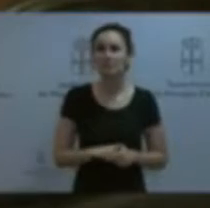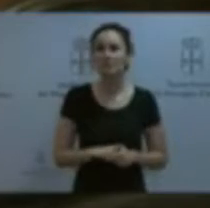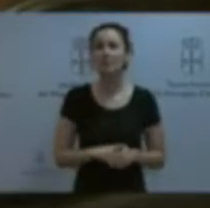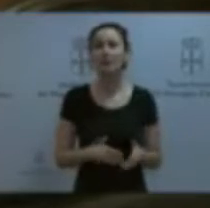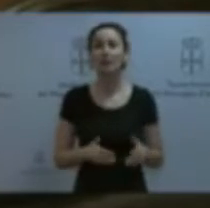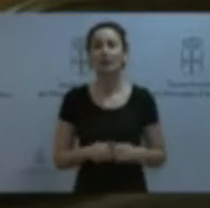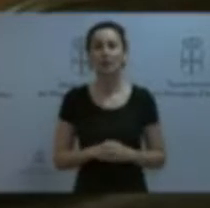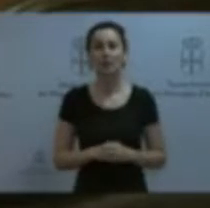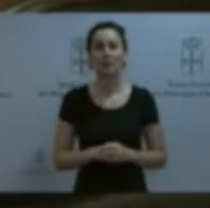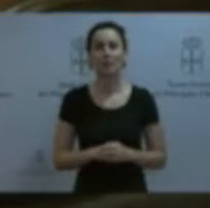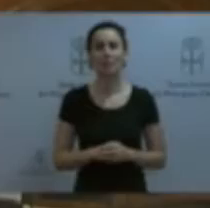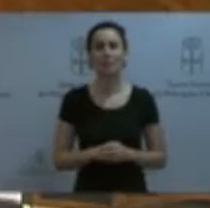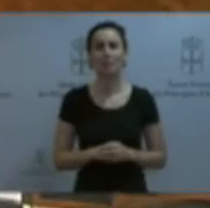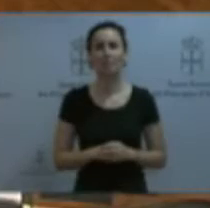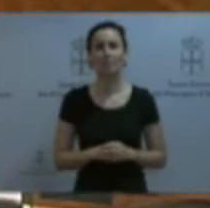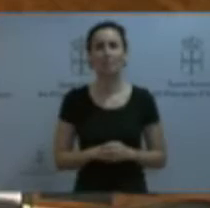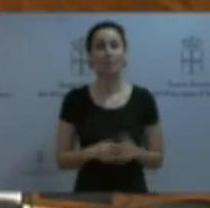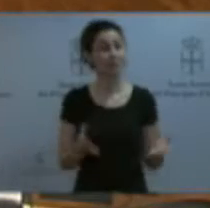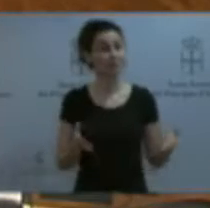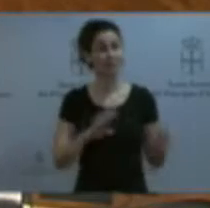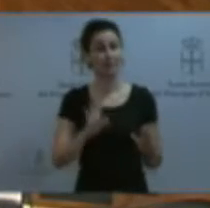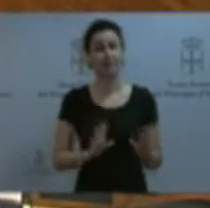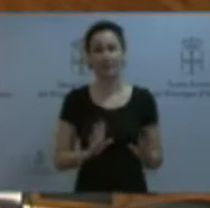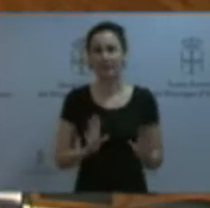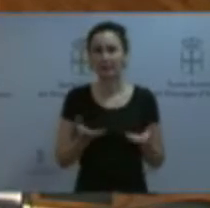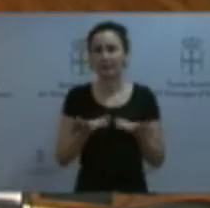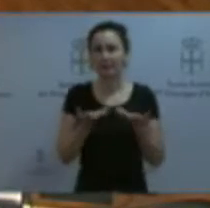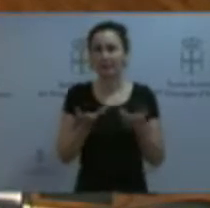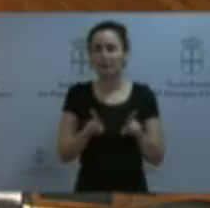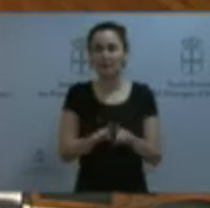Me deja, bueno, sin palabras.